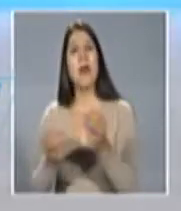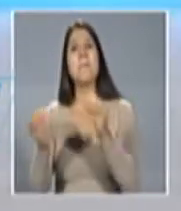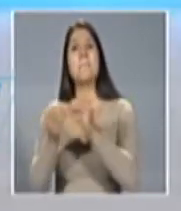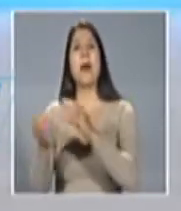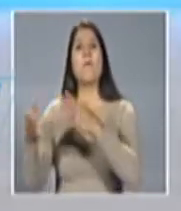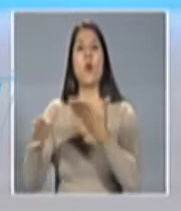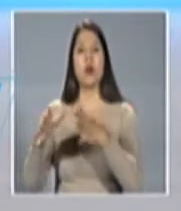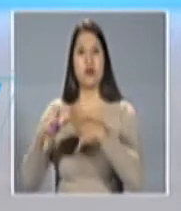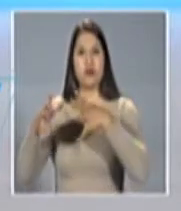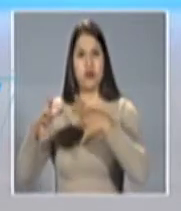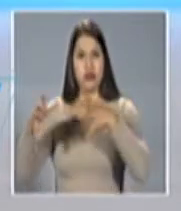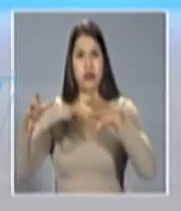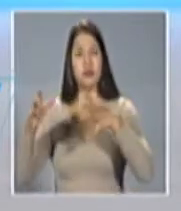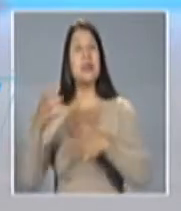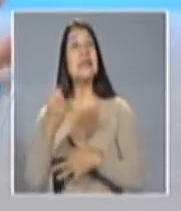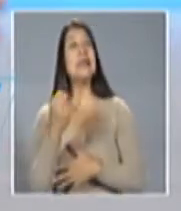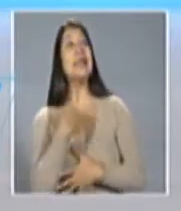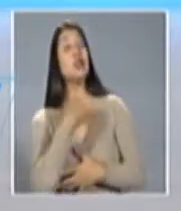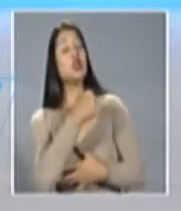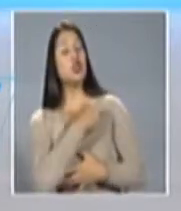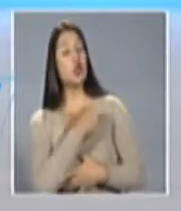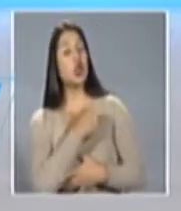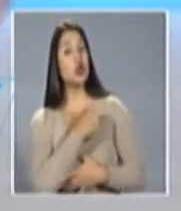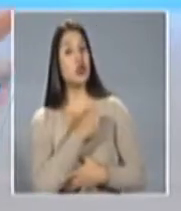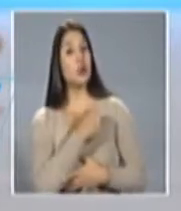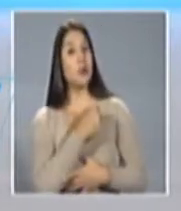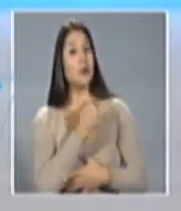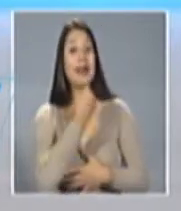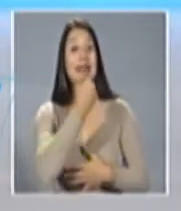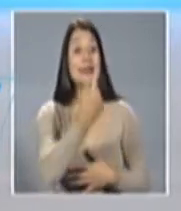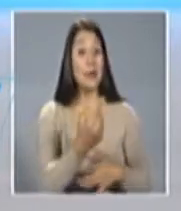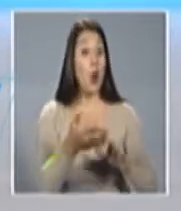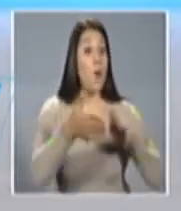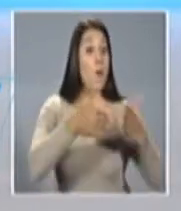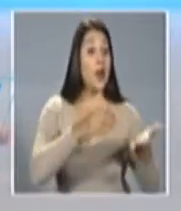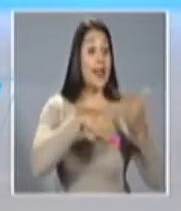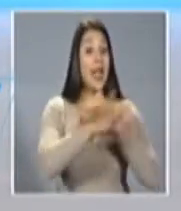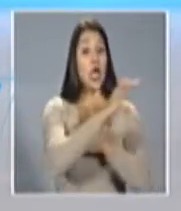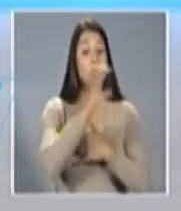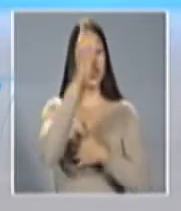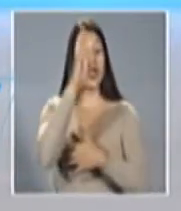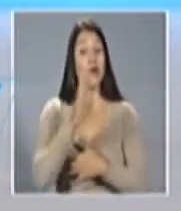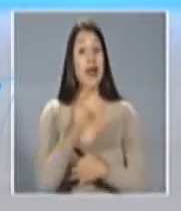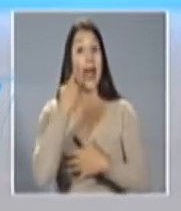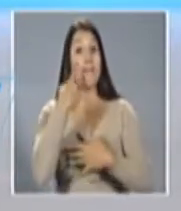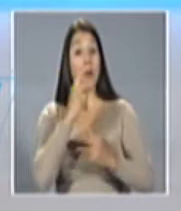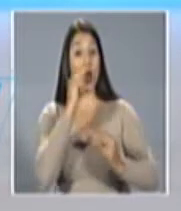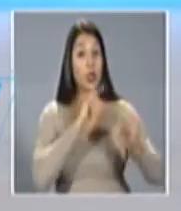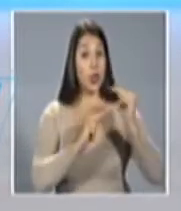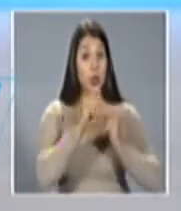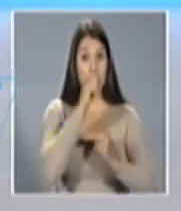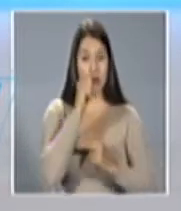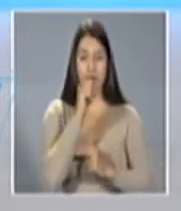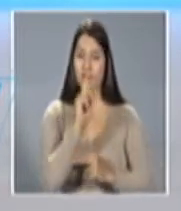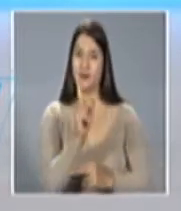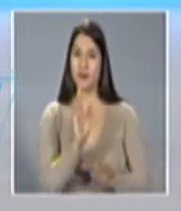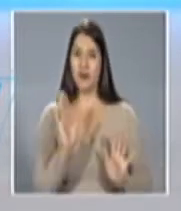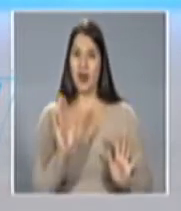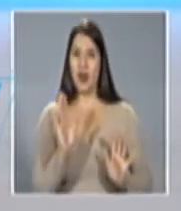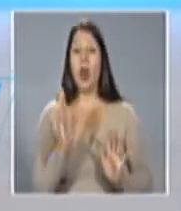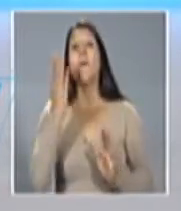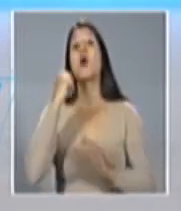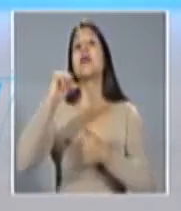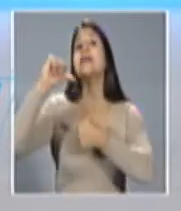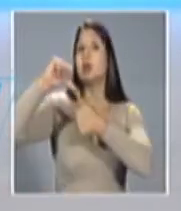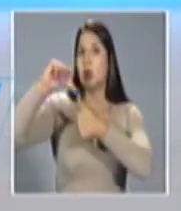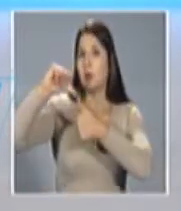y lo atribuye todo al crimen organizado, hay algo que no funciona en esta ecuación, y es que el resto de Centroamérica está aquejado exactamente por el mismo